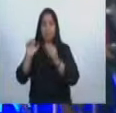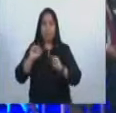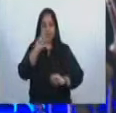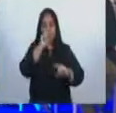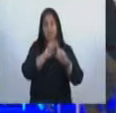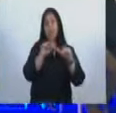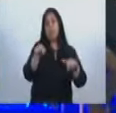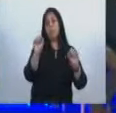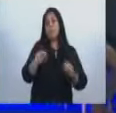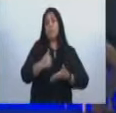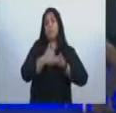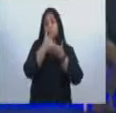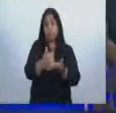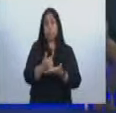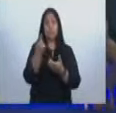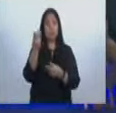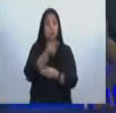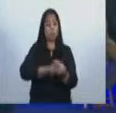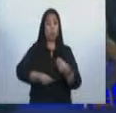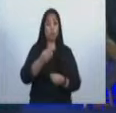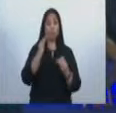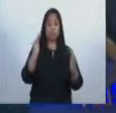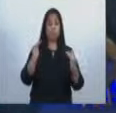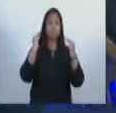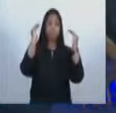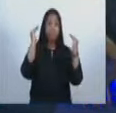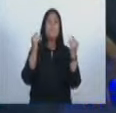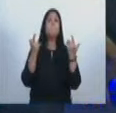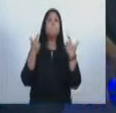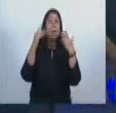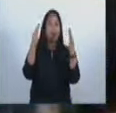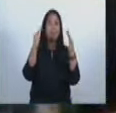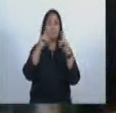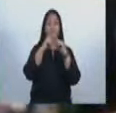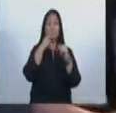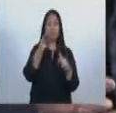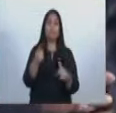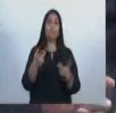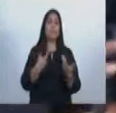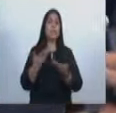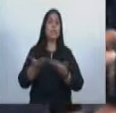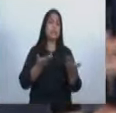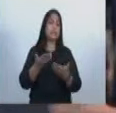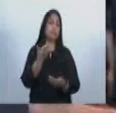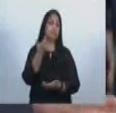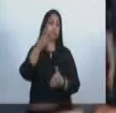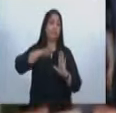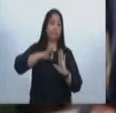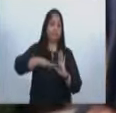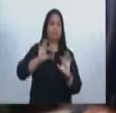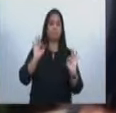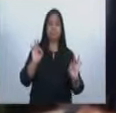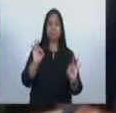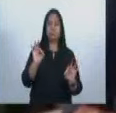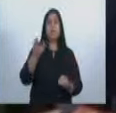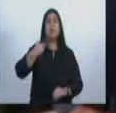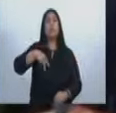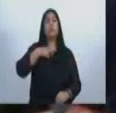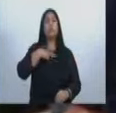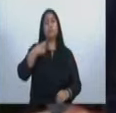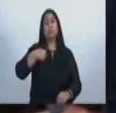eh los productos suban en calidad el servicio sea bueno Y que el precio sea más adecuado nosotros